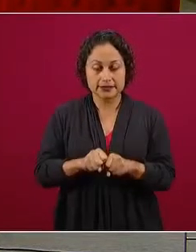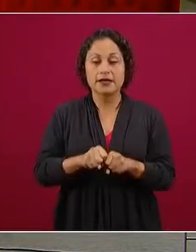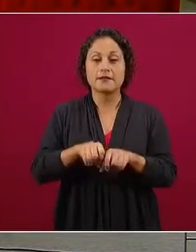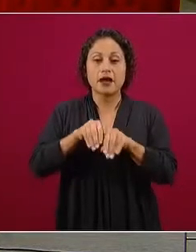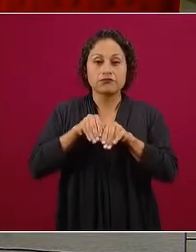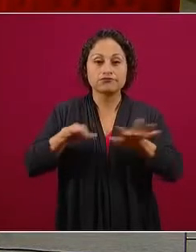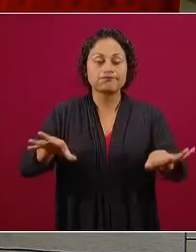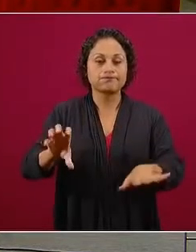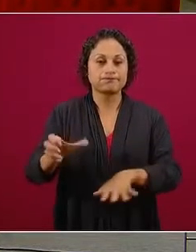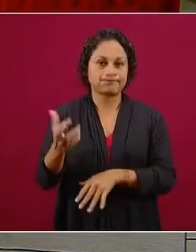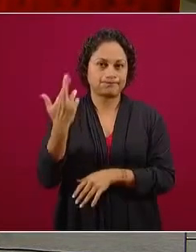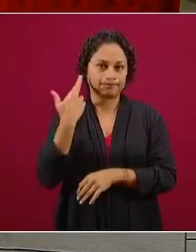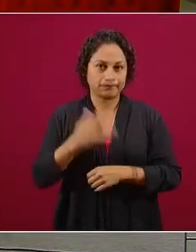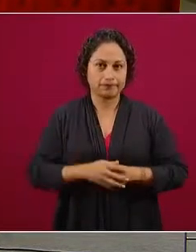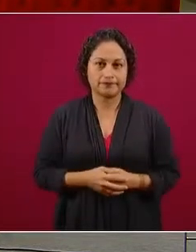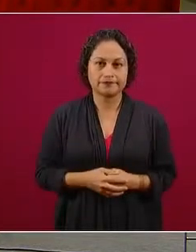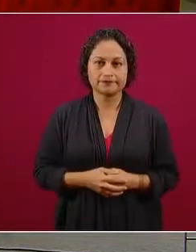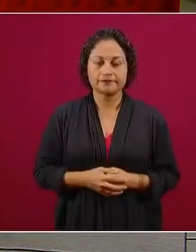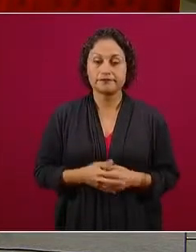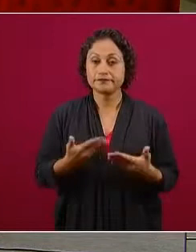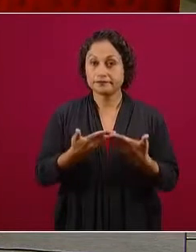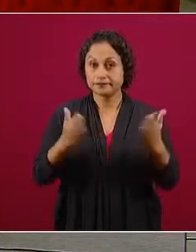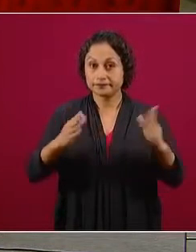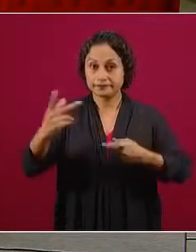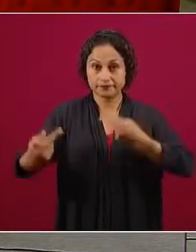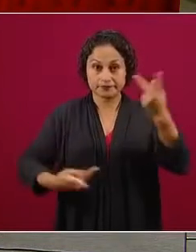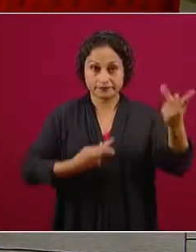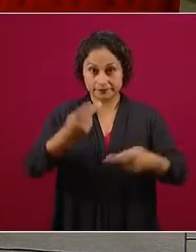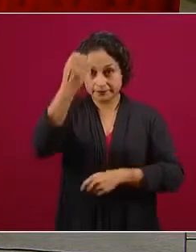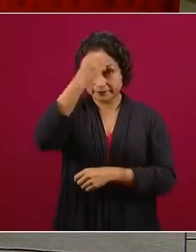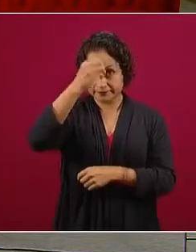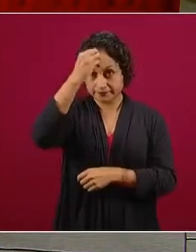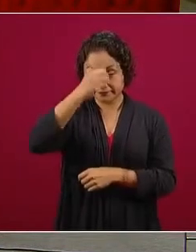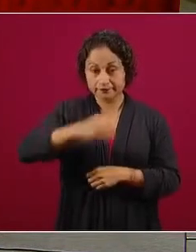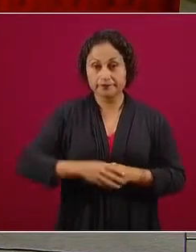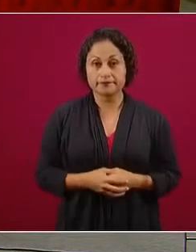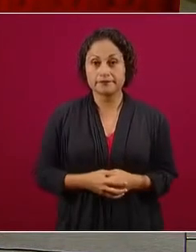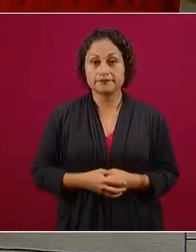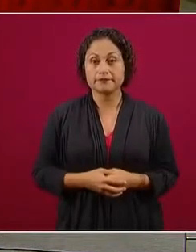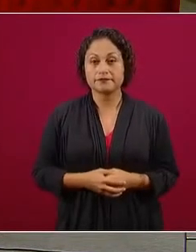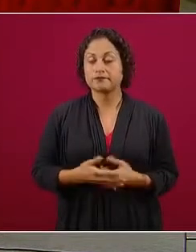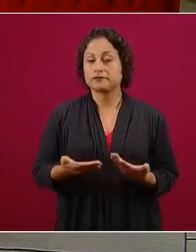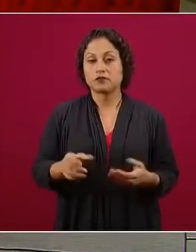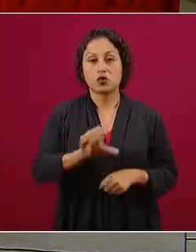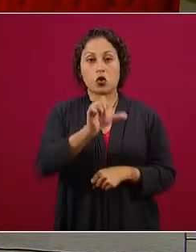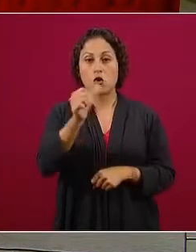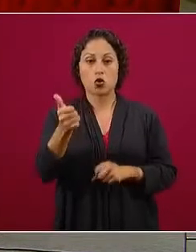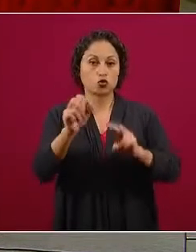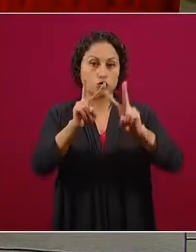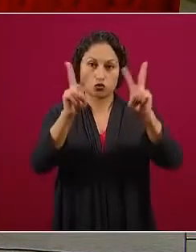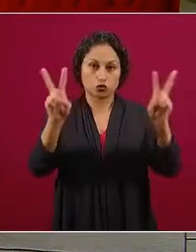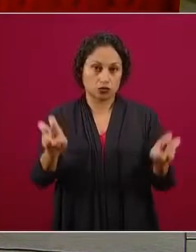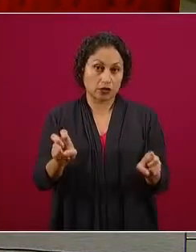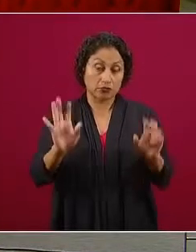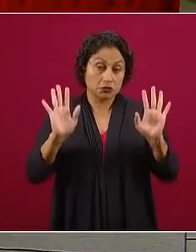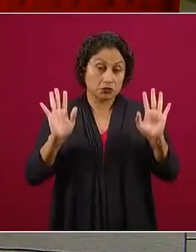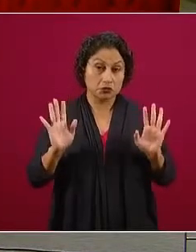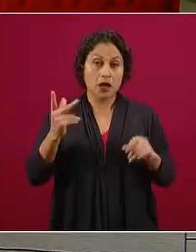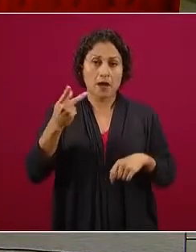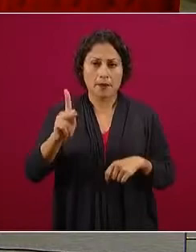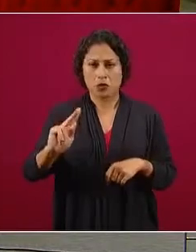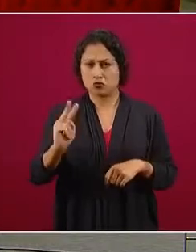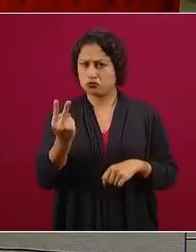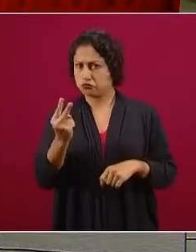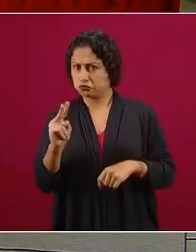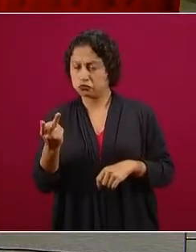Vamos a abrir a preguntas y comentarios, y pueden ser sobre cualquier tema, pero aquí podemos abordar ambos